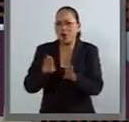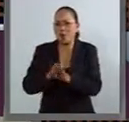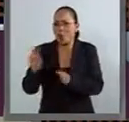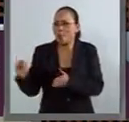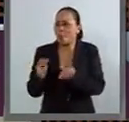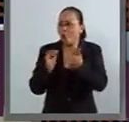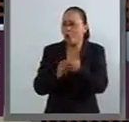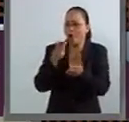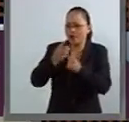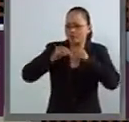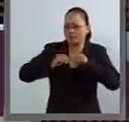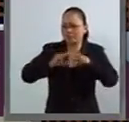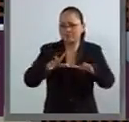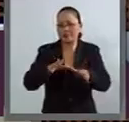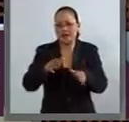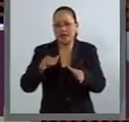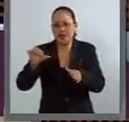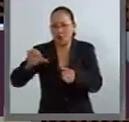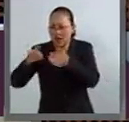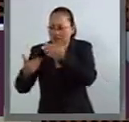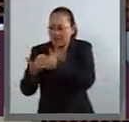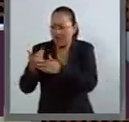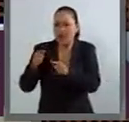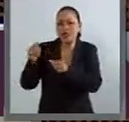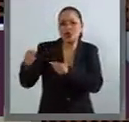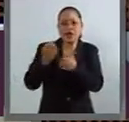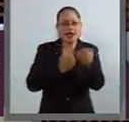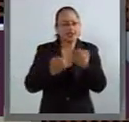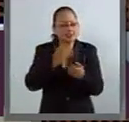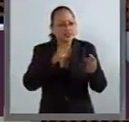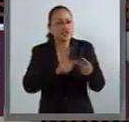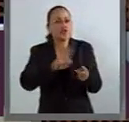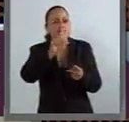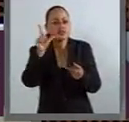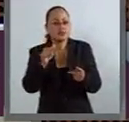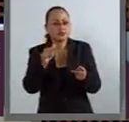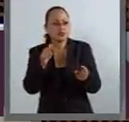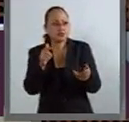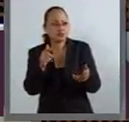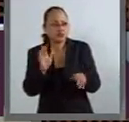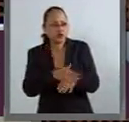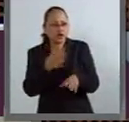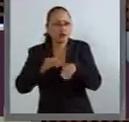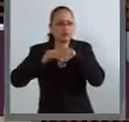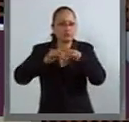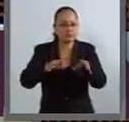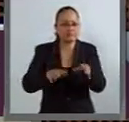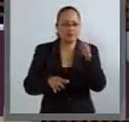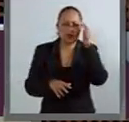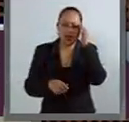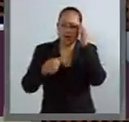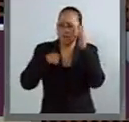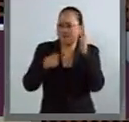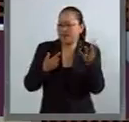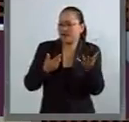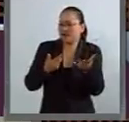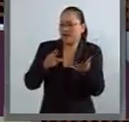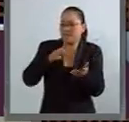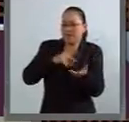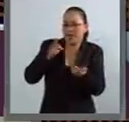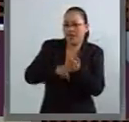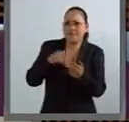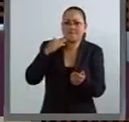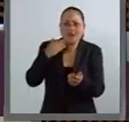eso? ¿No? Subiste en la mañana que fuiste a hacer ejercicio. Y les digo, bueno, es que no me gusta que en mis redes sociales